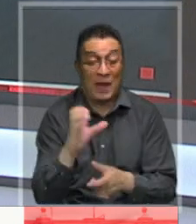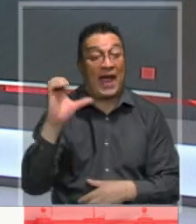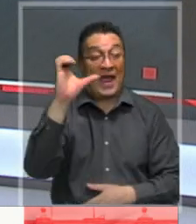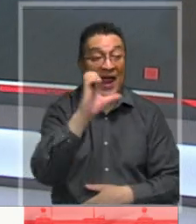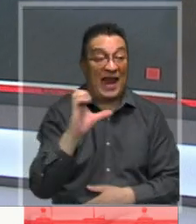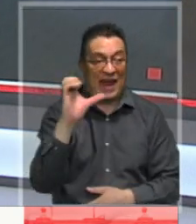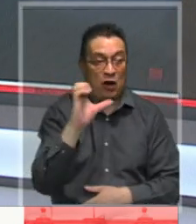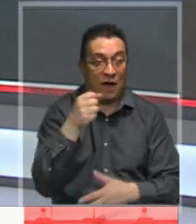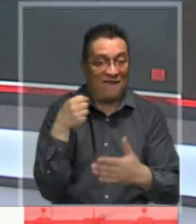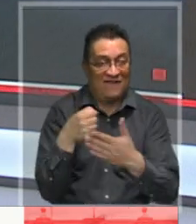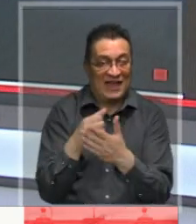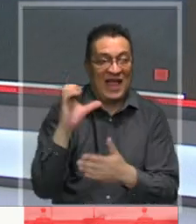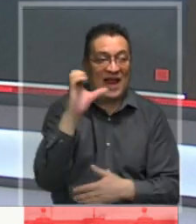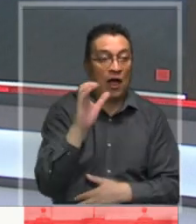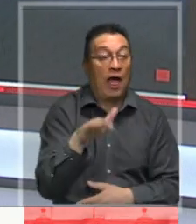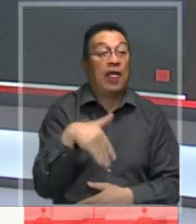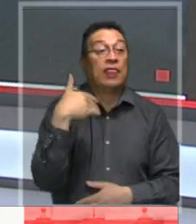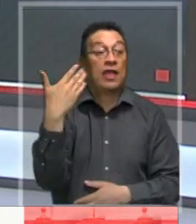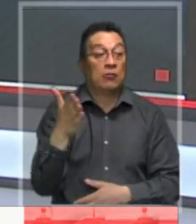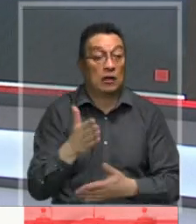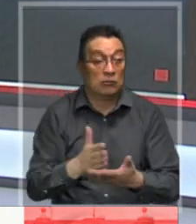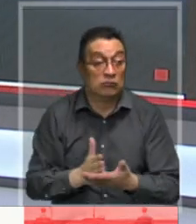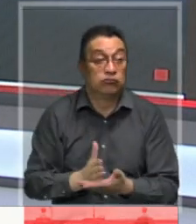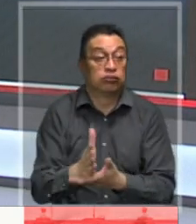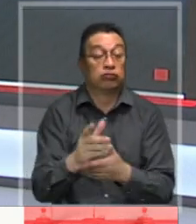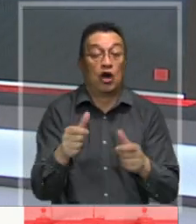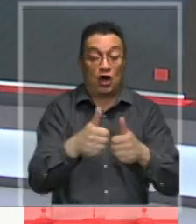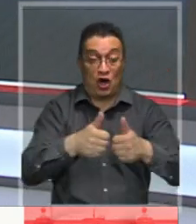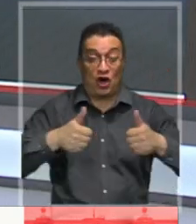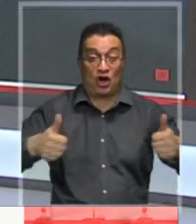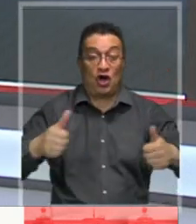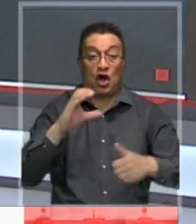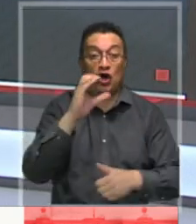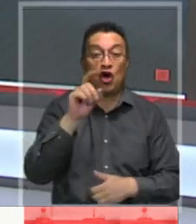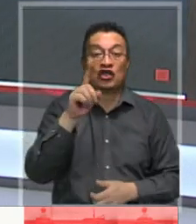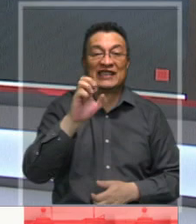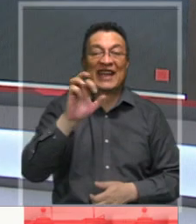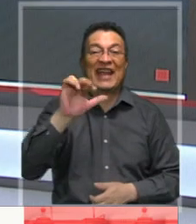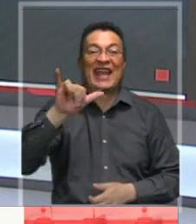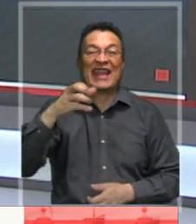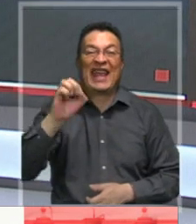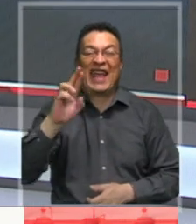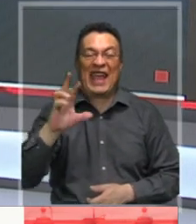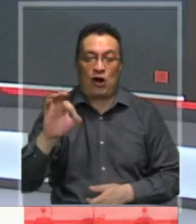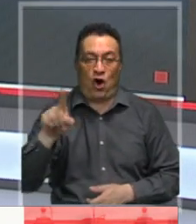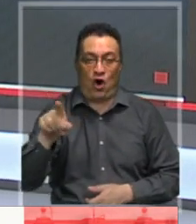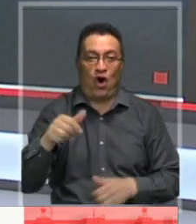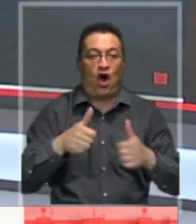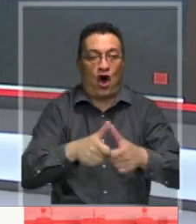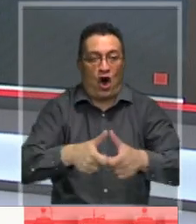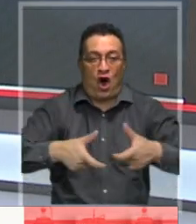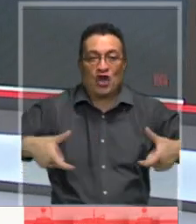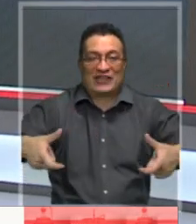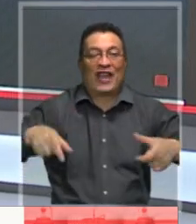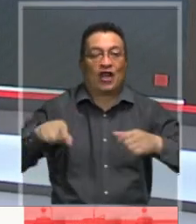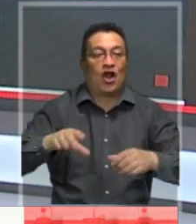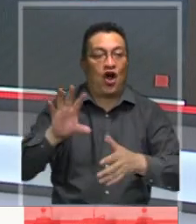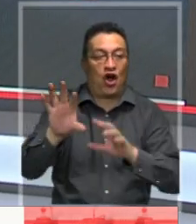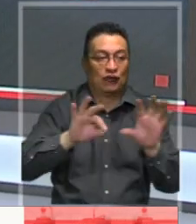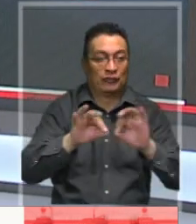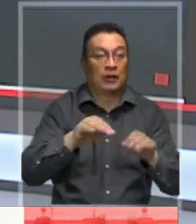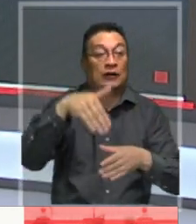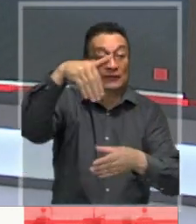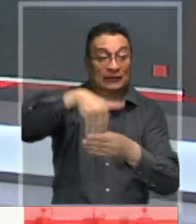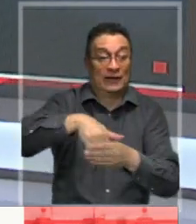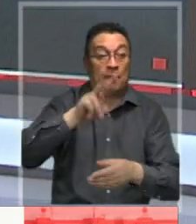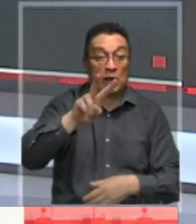de enero. Claro, a finales de enero. Después viene la instalación de los consejeros constitucionales. Ya no vamos a escuchar la palabra convencionales. Ahí está la elección. Ya, la elección. El 21 de mayo